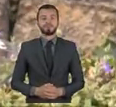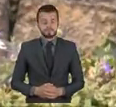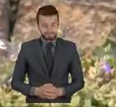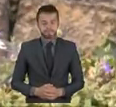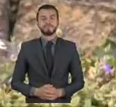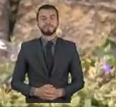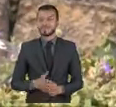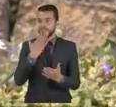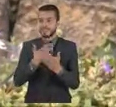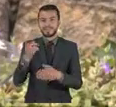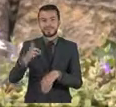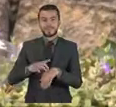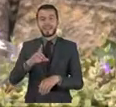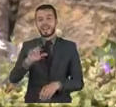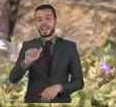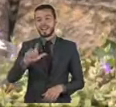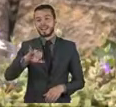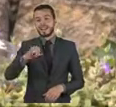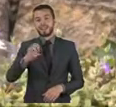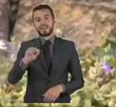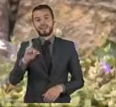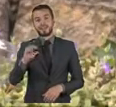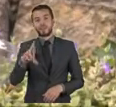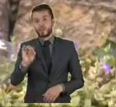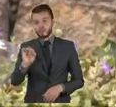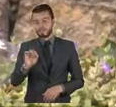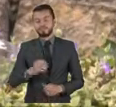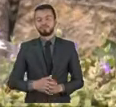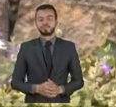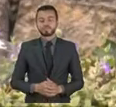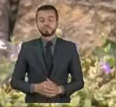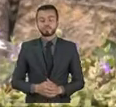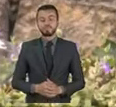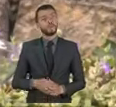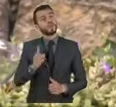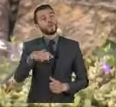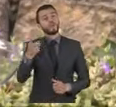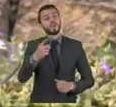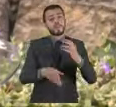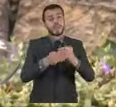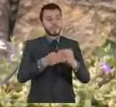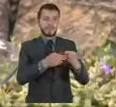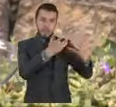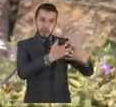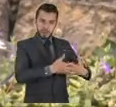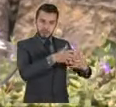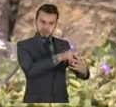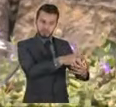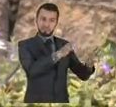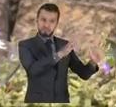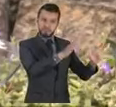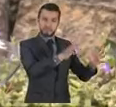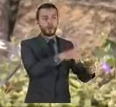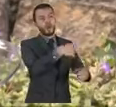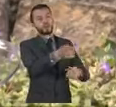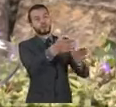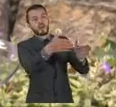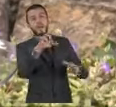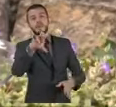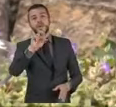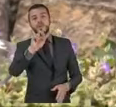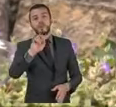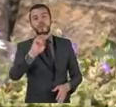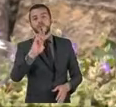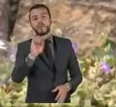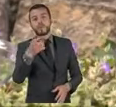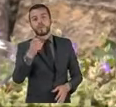Muchísimas gracias, doctor Alejandro. Otro de los grandes, digamos que actores de construcción de ciudad es Pro Bogotá. Invitamos a